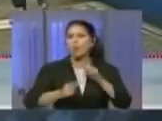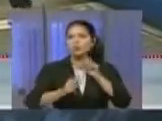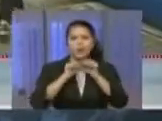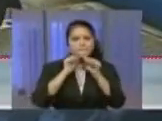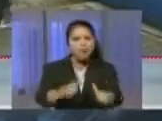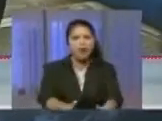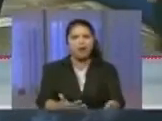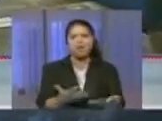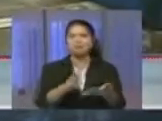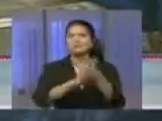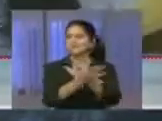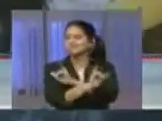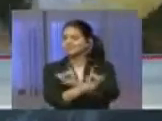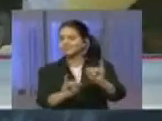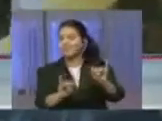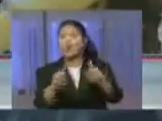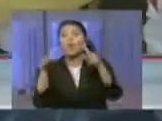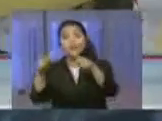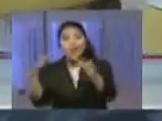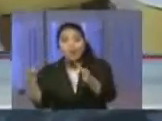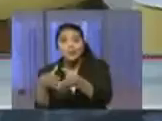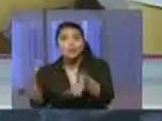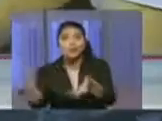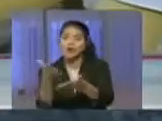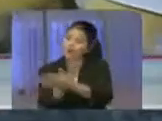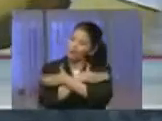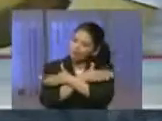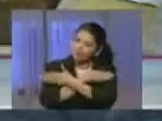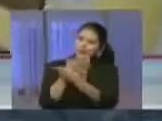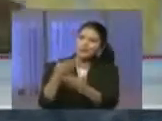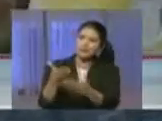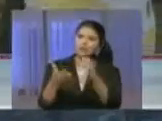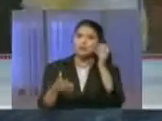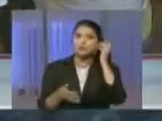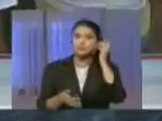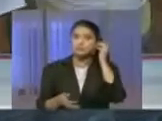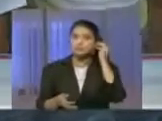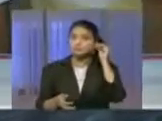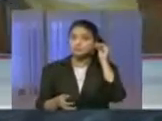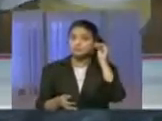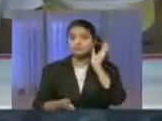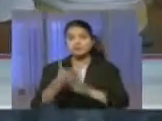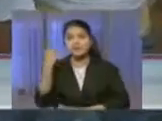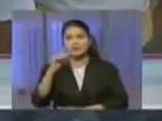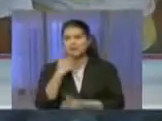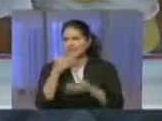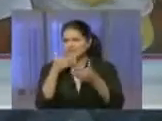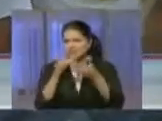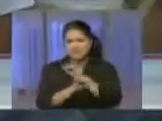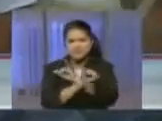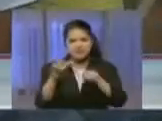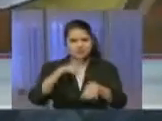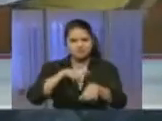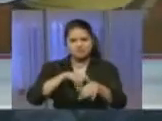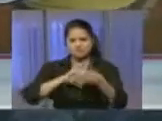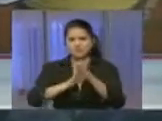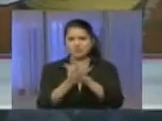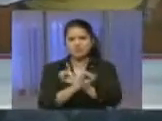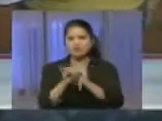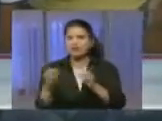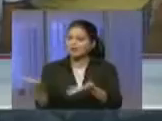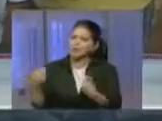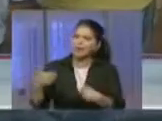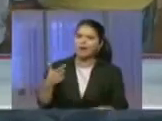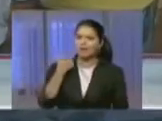Así que el movimiento de jóvenes recreadores los felicito si quieren se retiran aunque ya vamos a terminar qué me traes ahí Qué